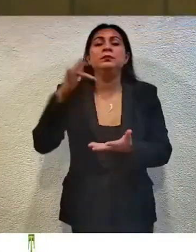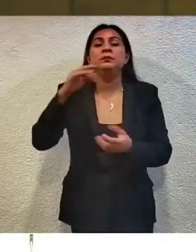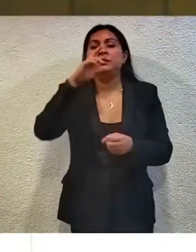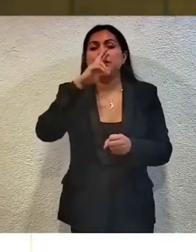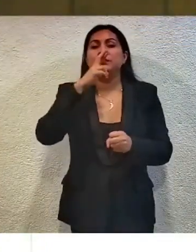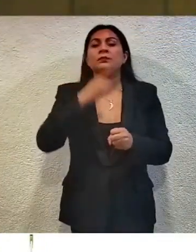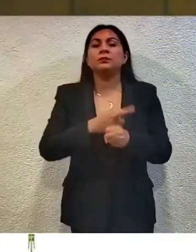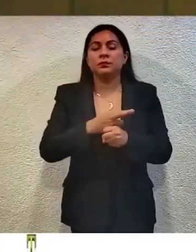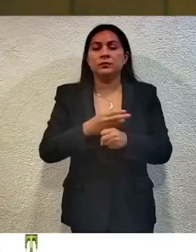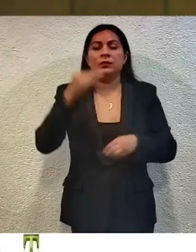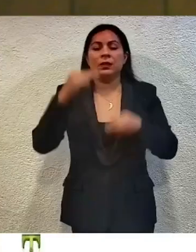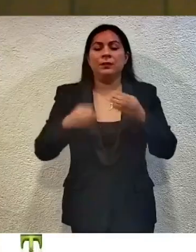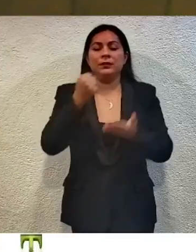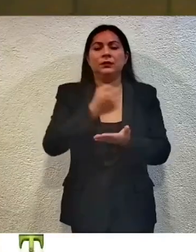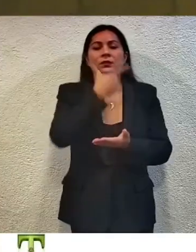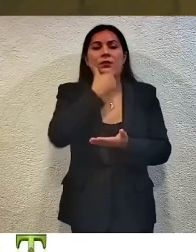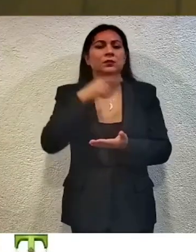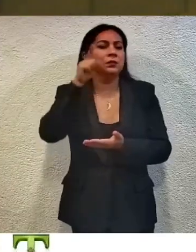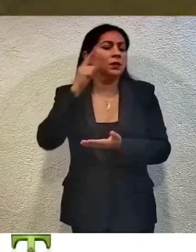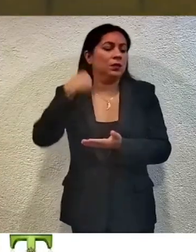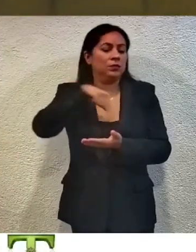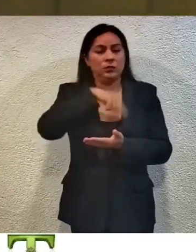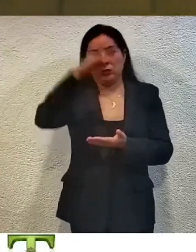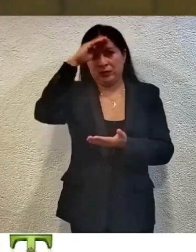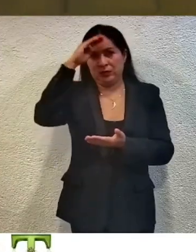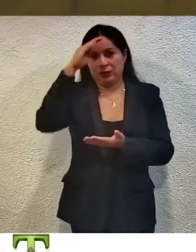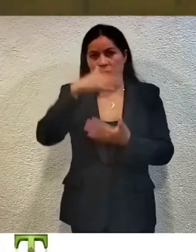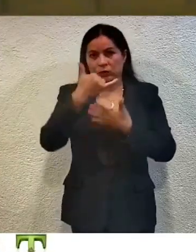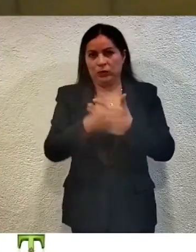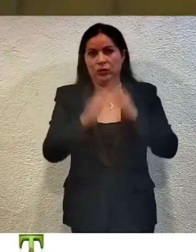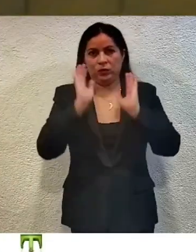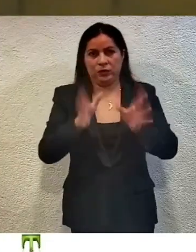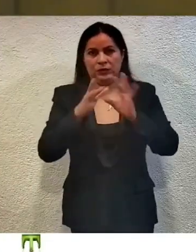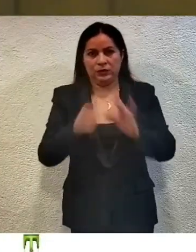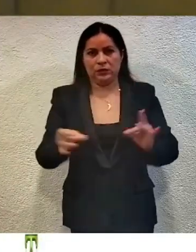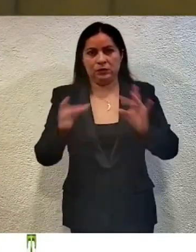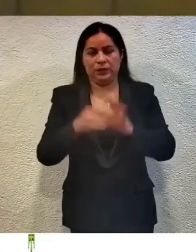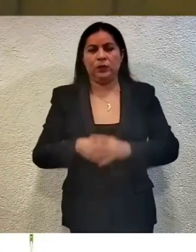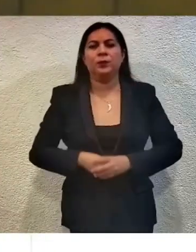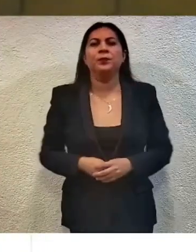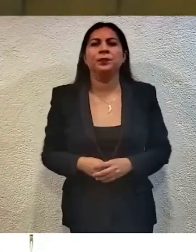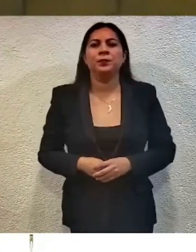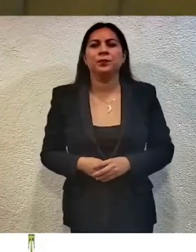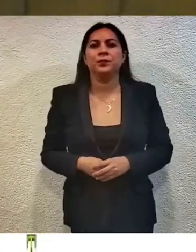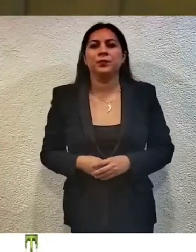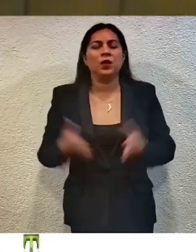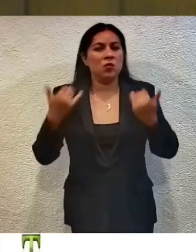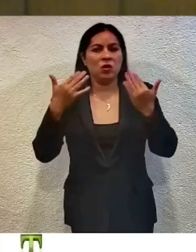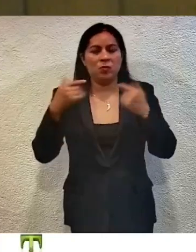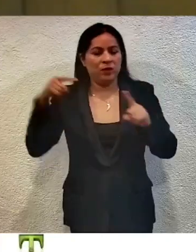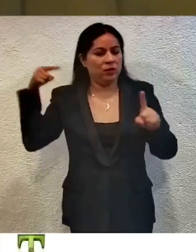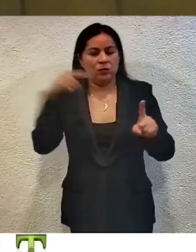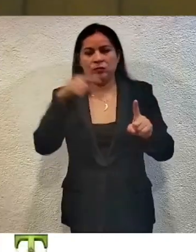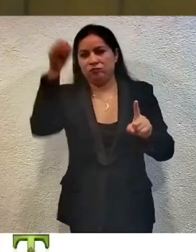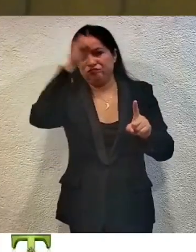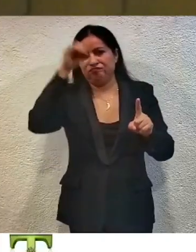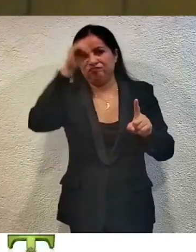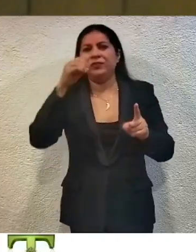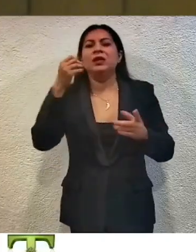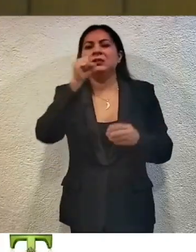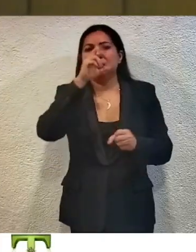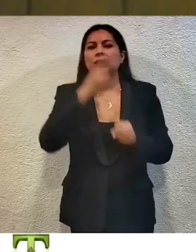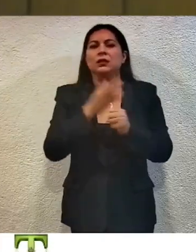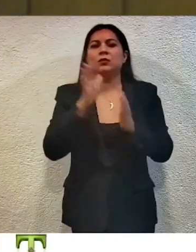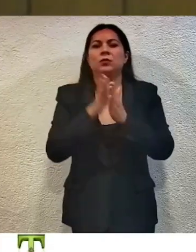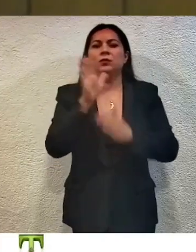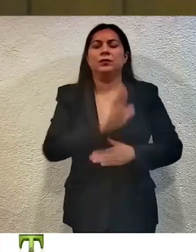secretaria. Magistradas, magistrado, está a nuestra consideración el proyecto del que se ha dado cuenta. No habiendo comentarios al respecto, secretaria,